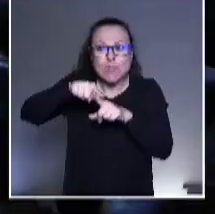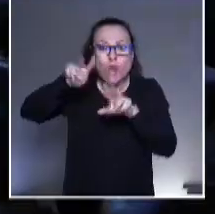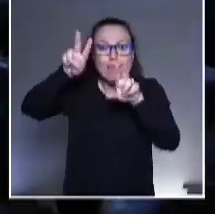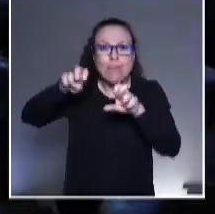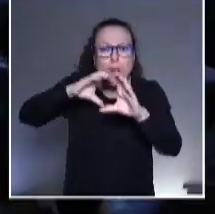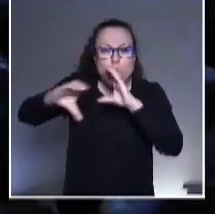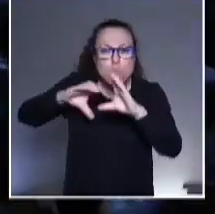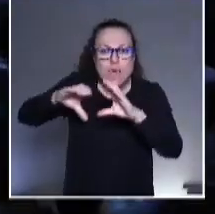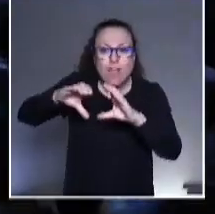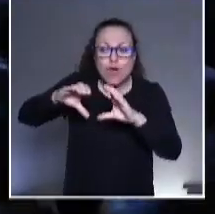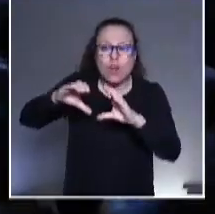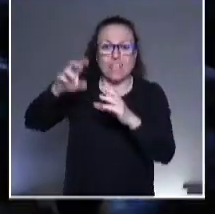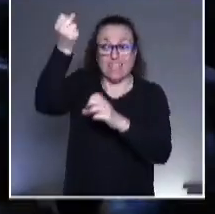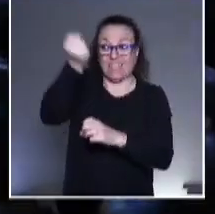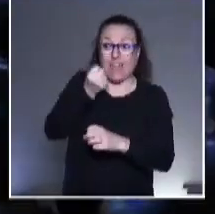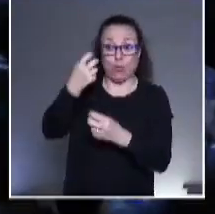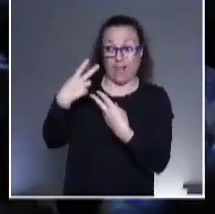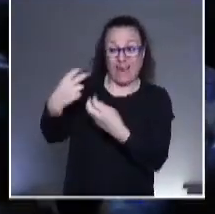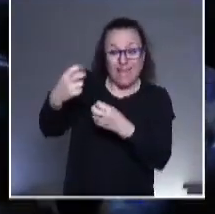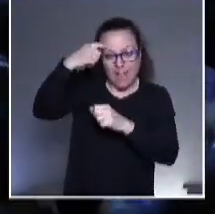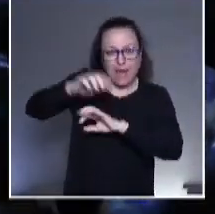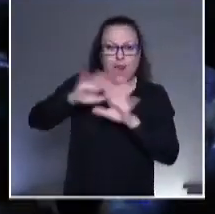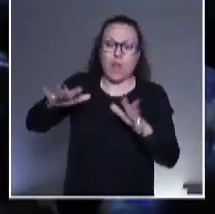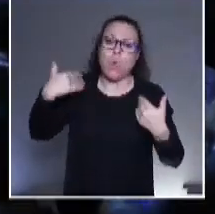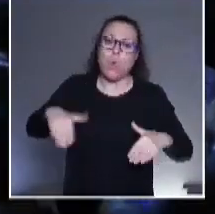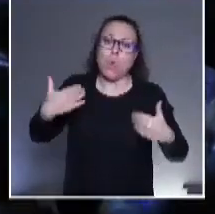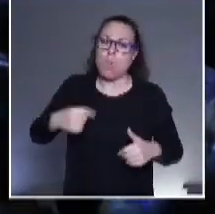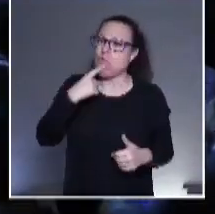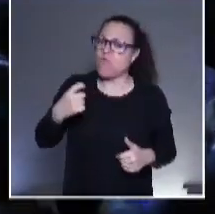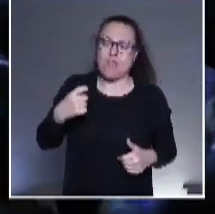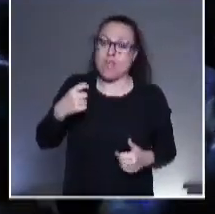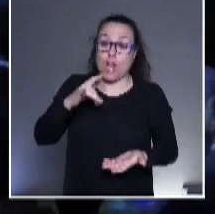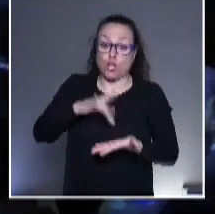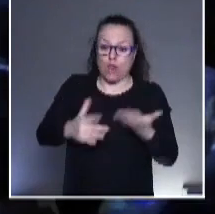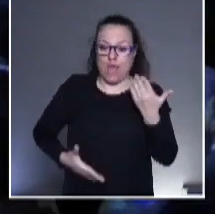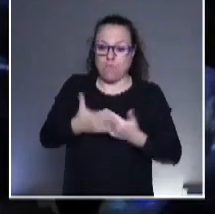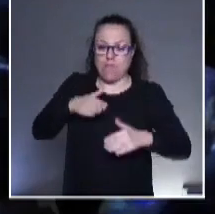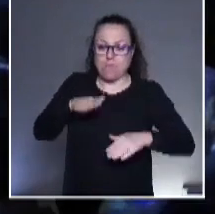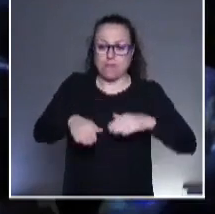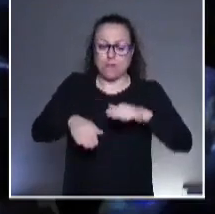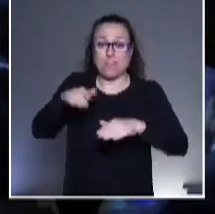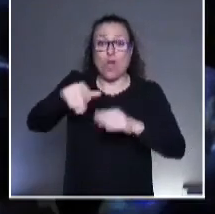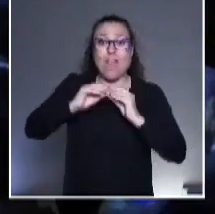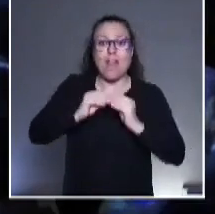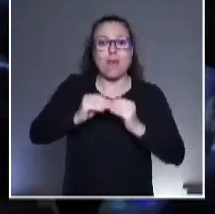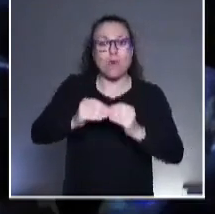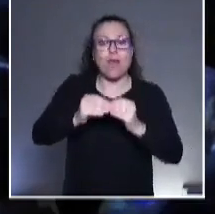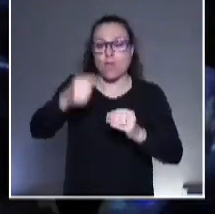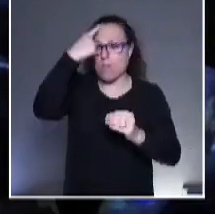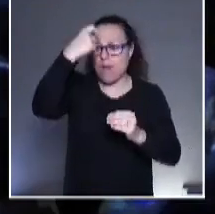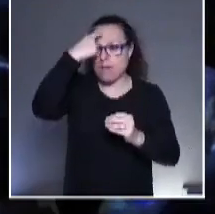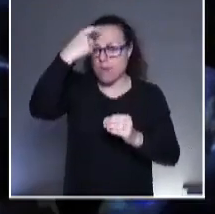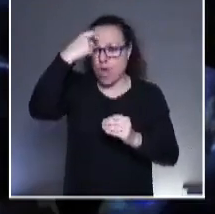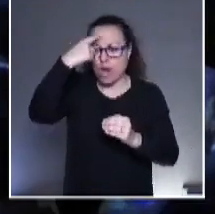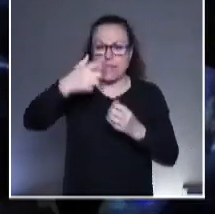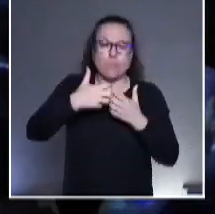la comunicación tributaria clara. De hecho, cuando iniciamos nuestros primeros pasos en la elaboración de esas memorias